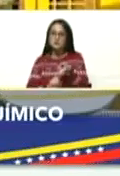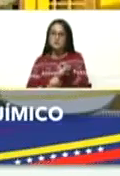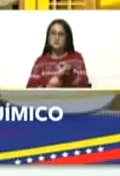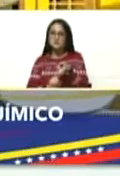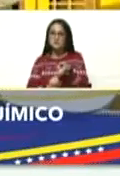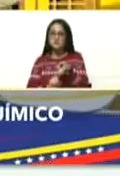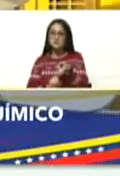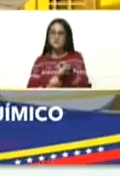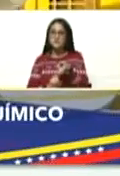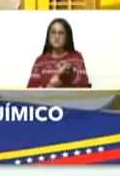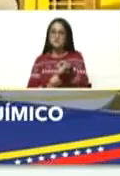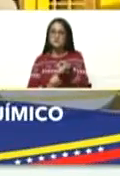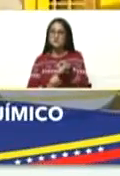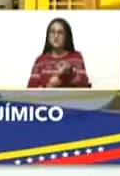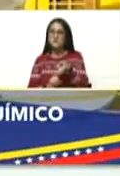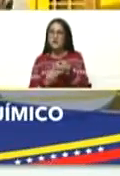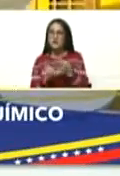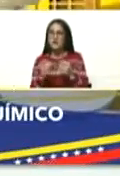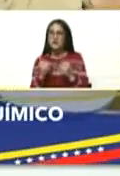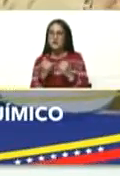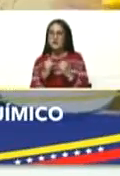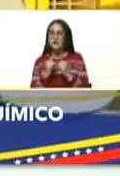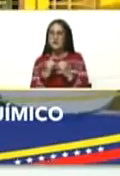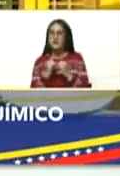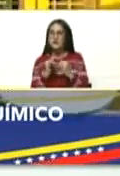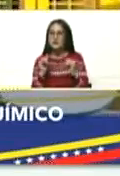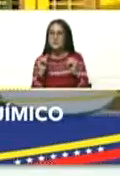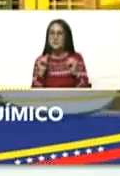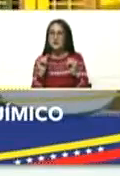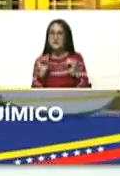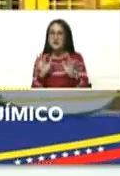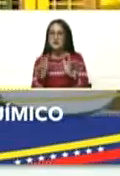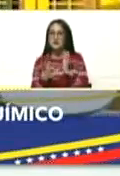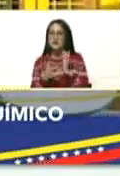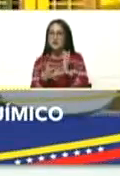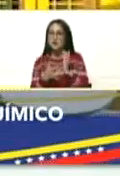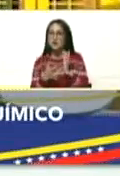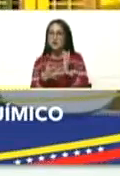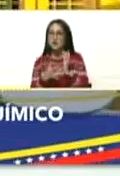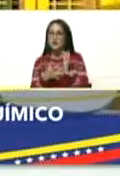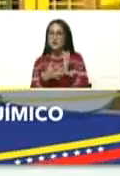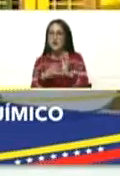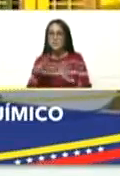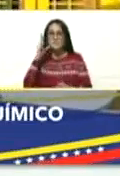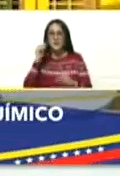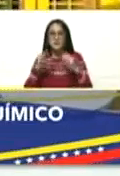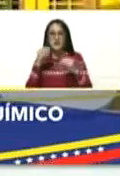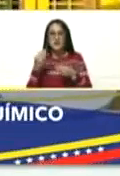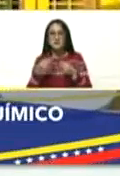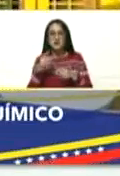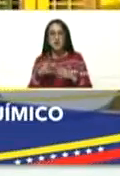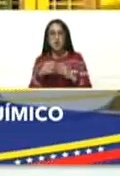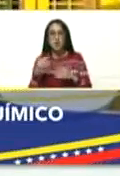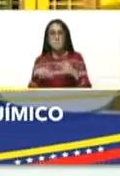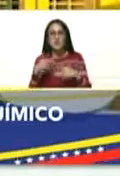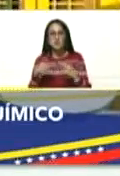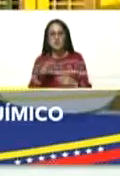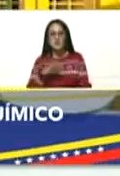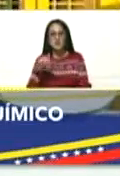casada con la independencia científica y tecnológica, con aprender a hacer todos los procesos en